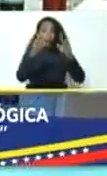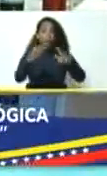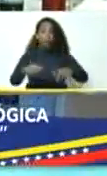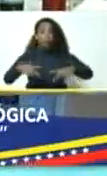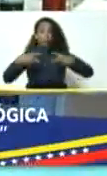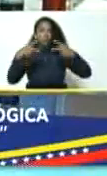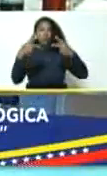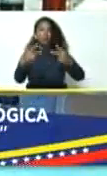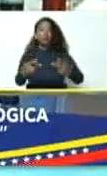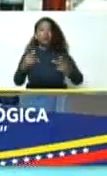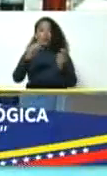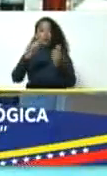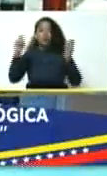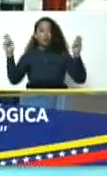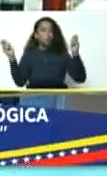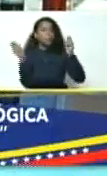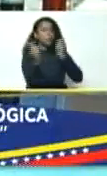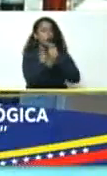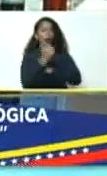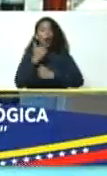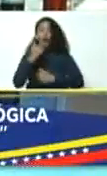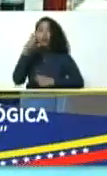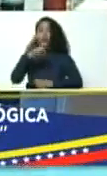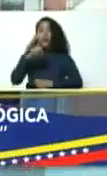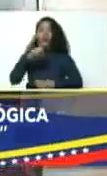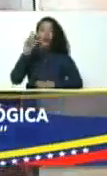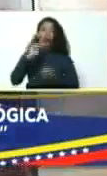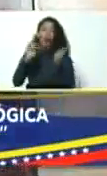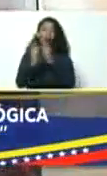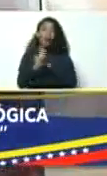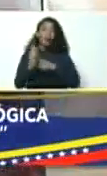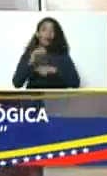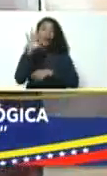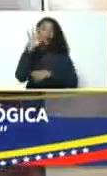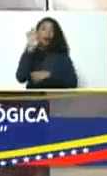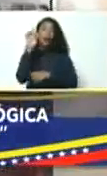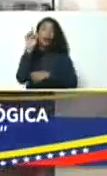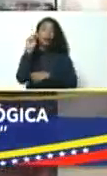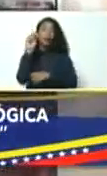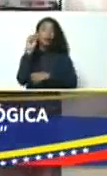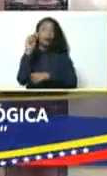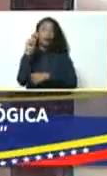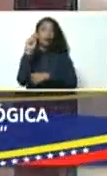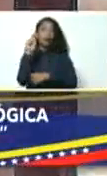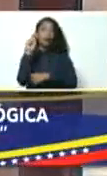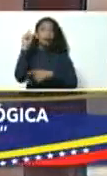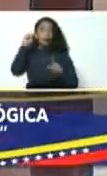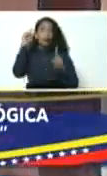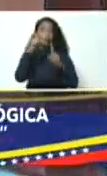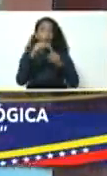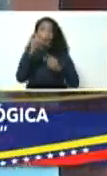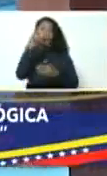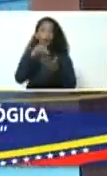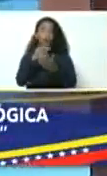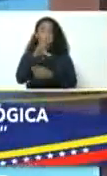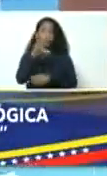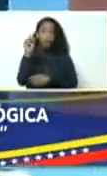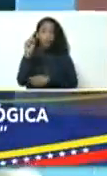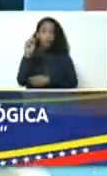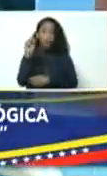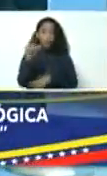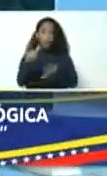renovación, de cambiar todo lo que tenga que ser cambiado, de las 3R.net rumbo al 2030 y de